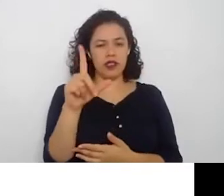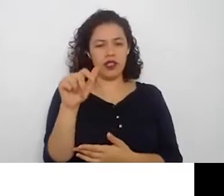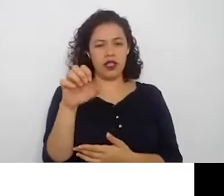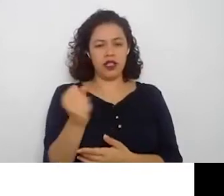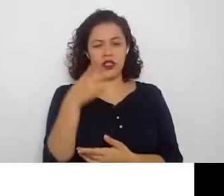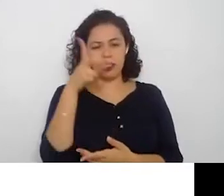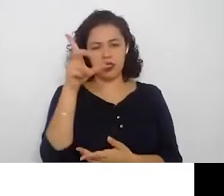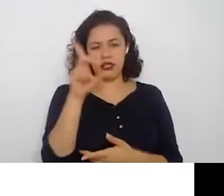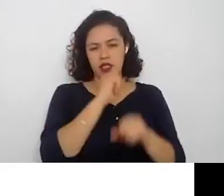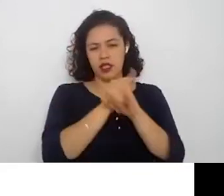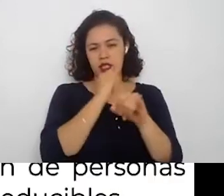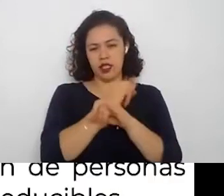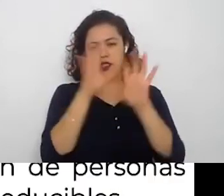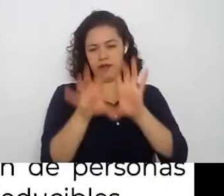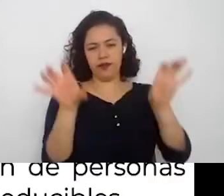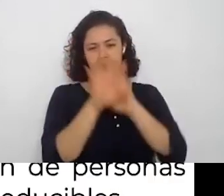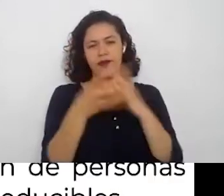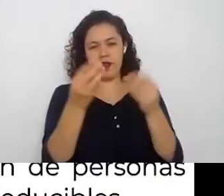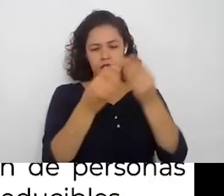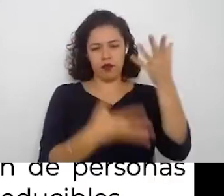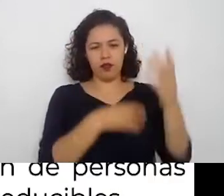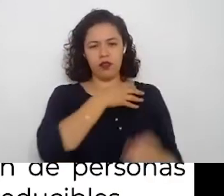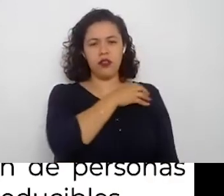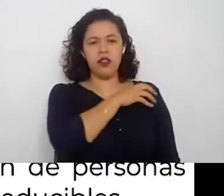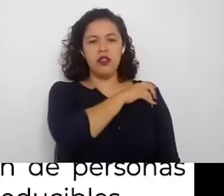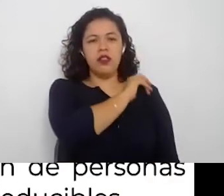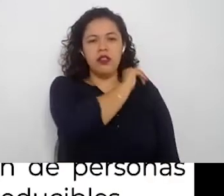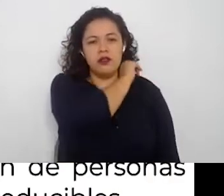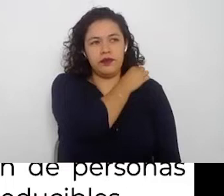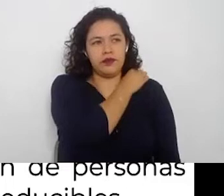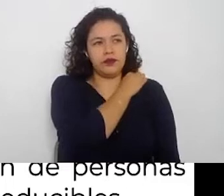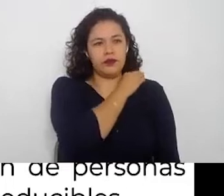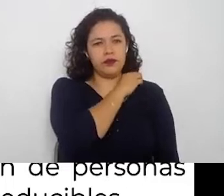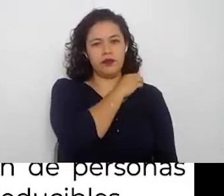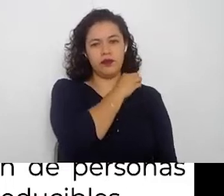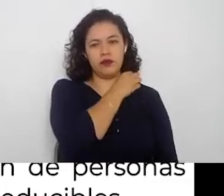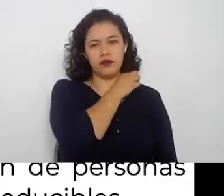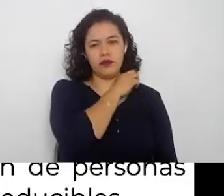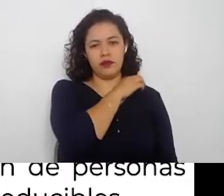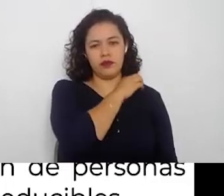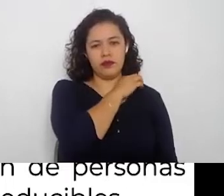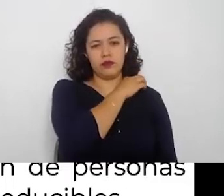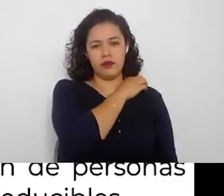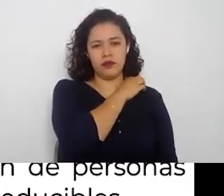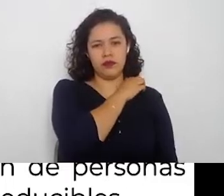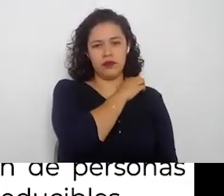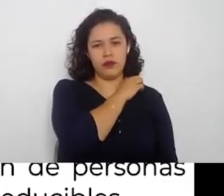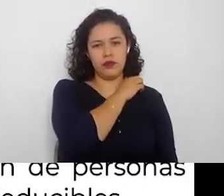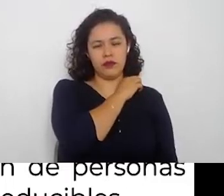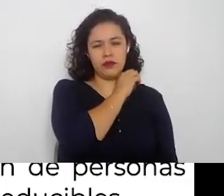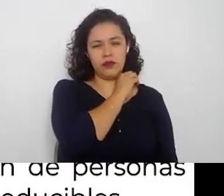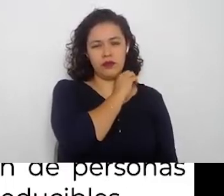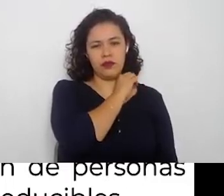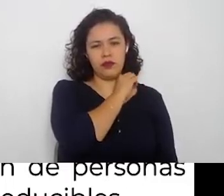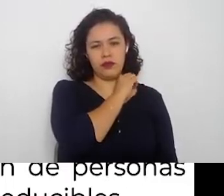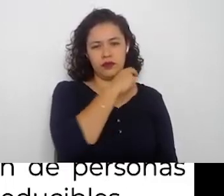Hay muchísimos, y vamos a ir viendo en este proceso muchísima información que nos va a tener que